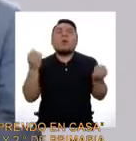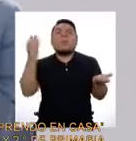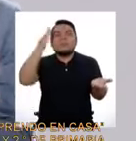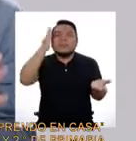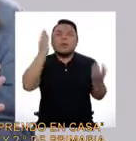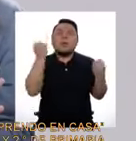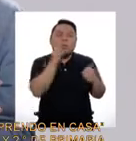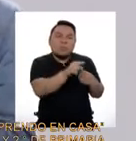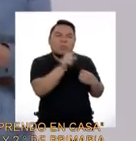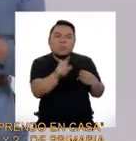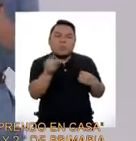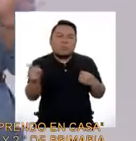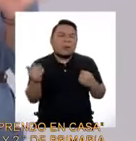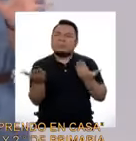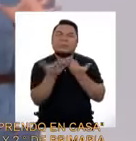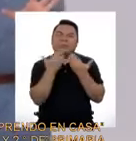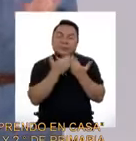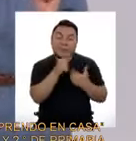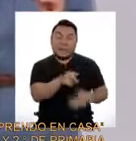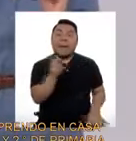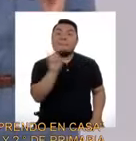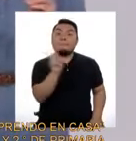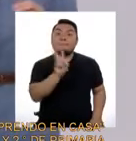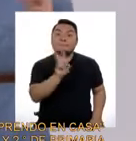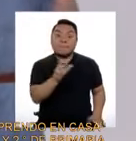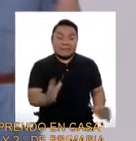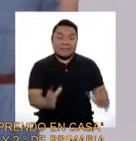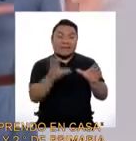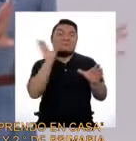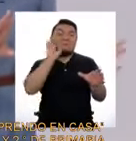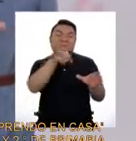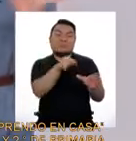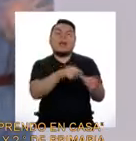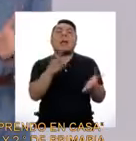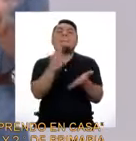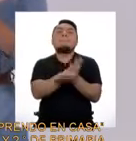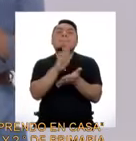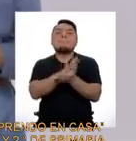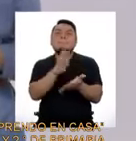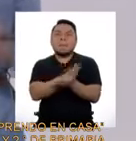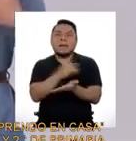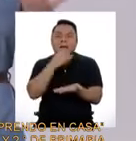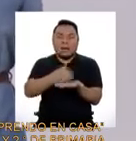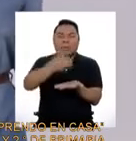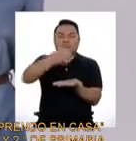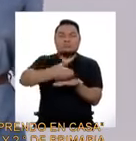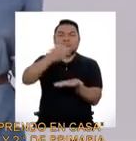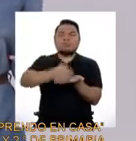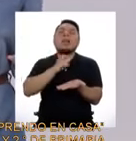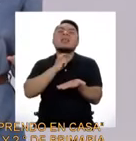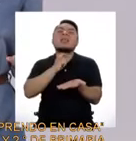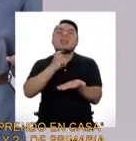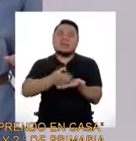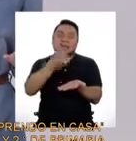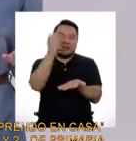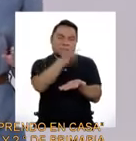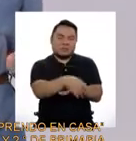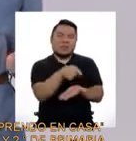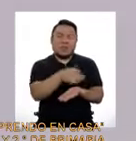Bueno, es bastante simple. El color verde está destinado para los papeles, botellas y latas, debido a que son